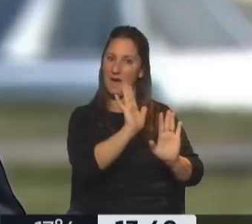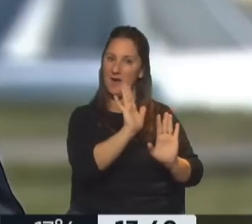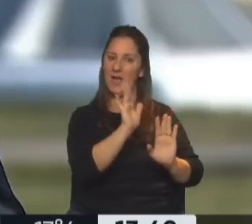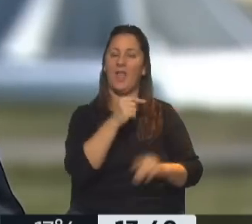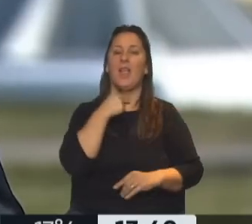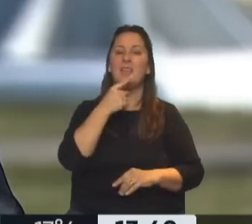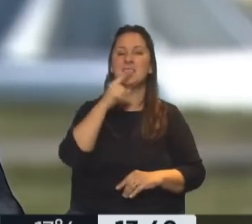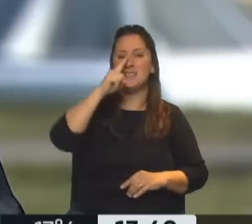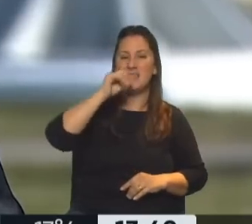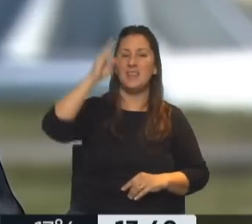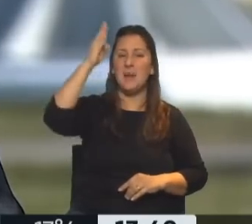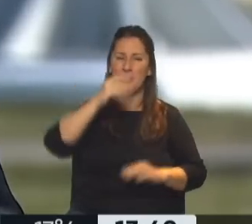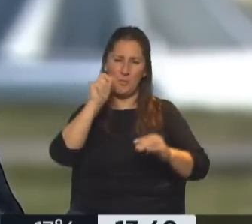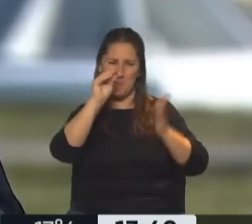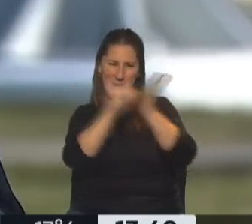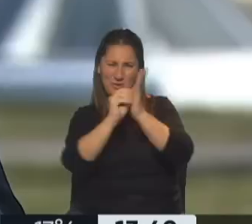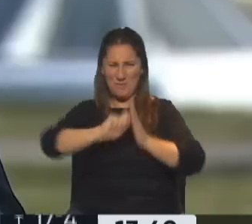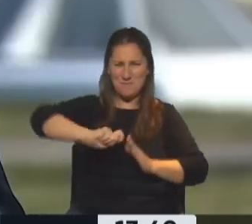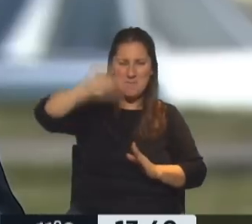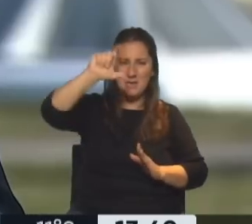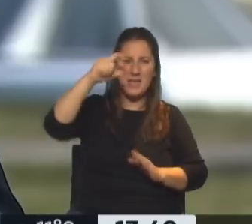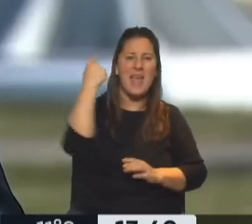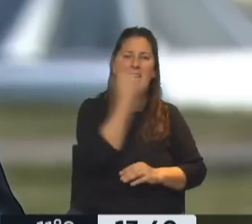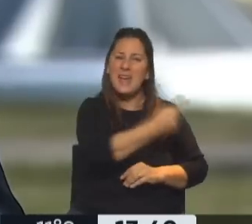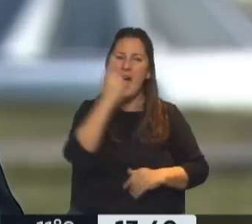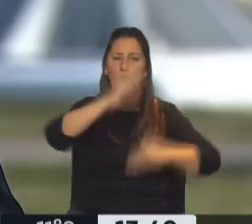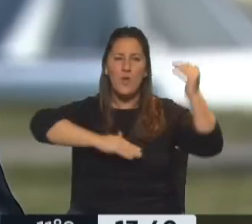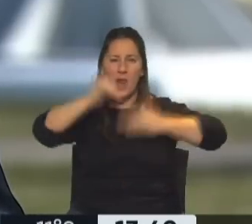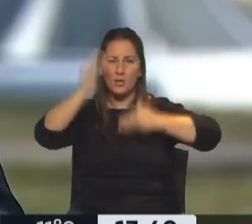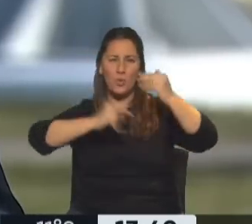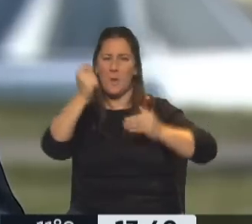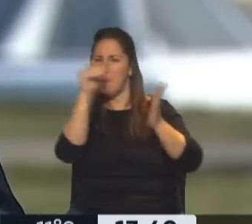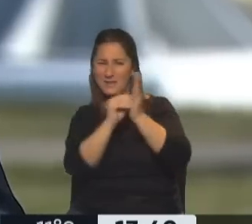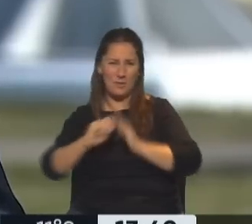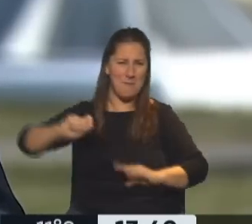un 70% de sobreprecios en cada una de esas obras.